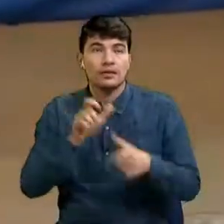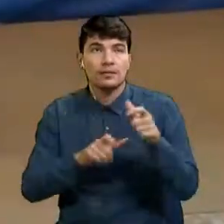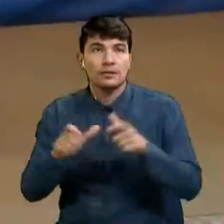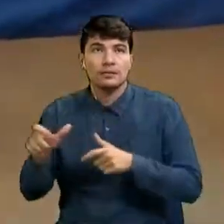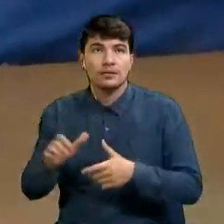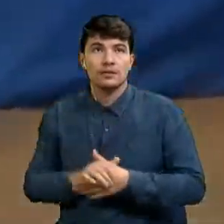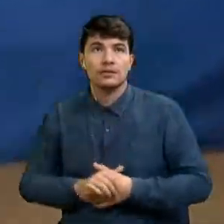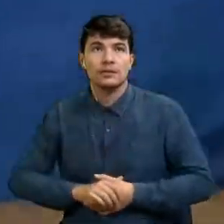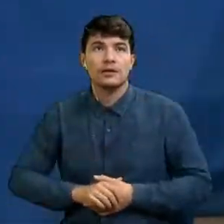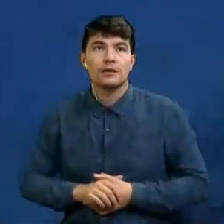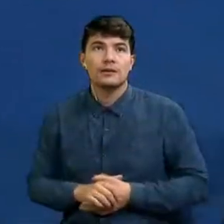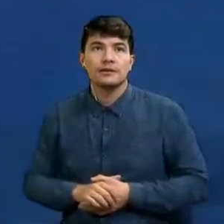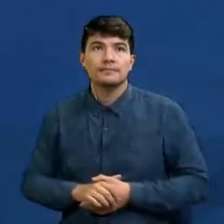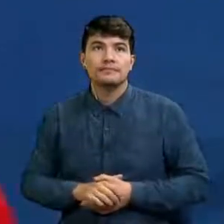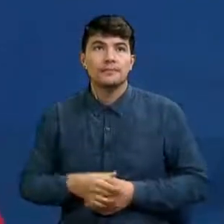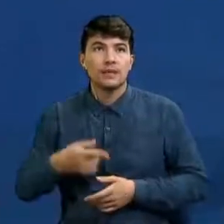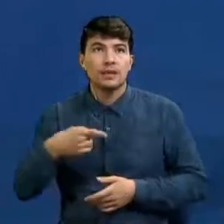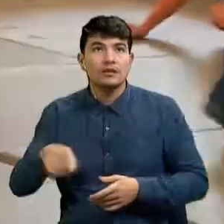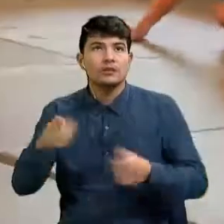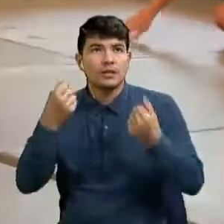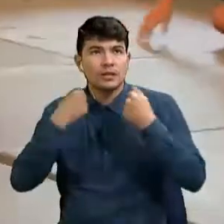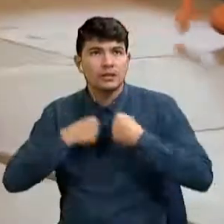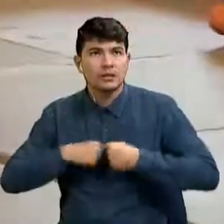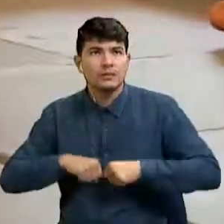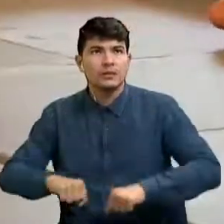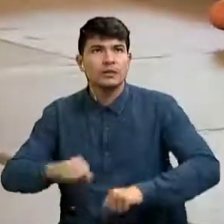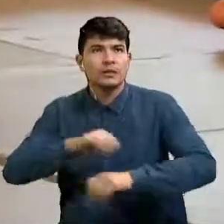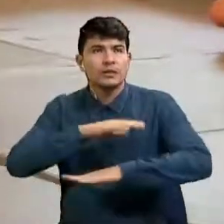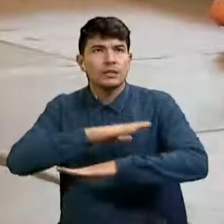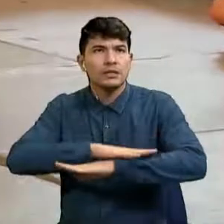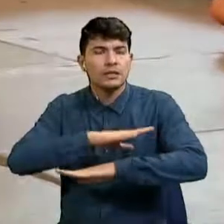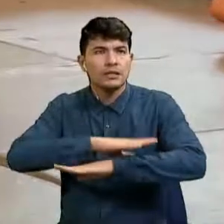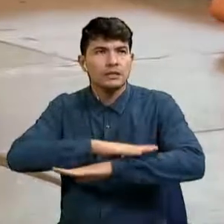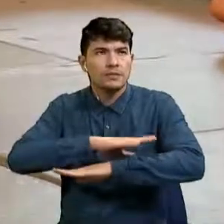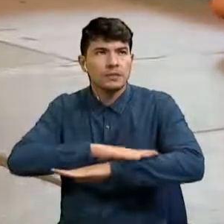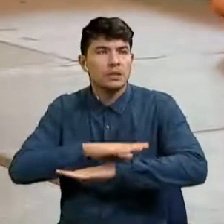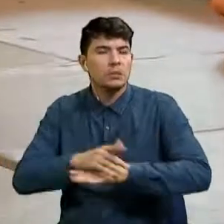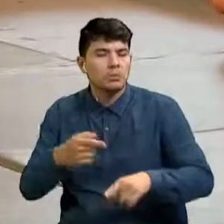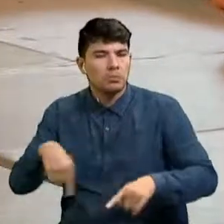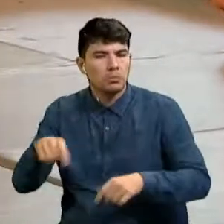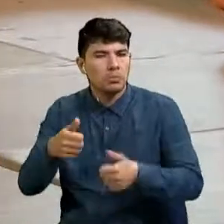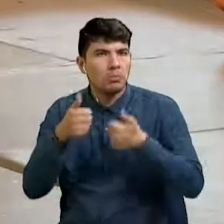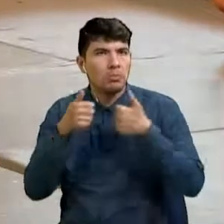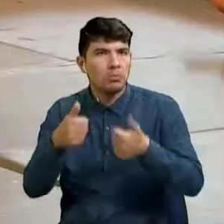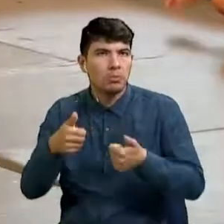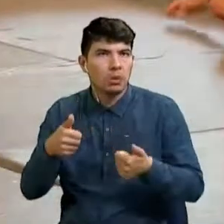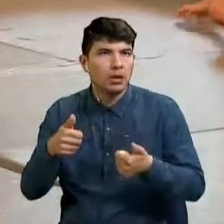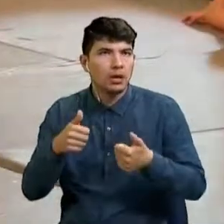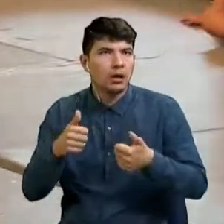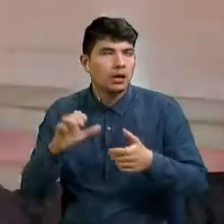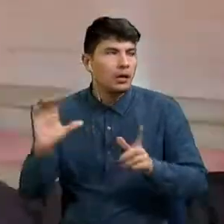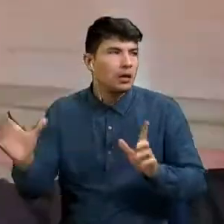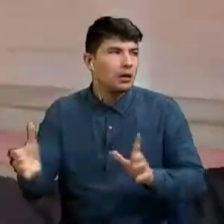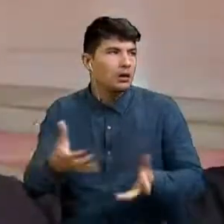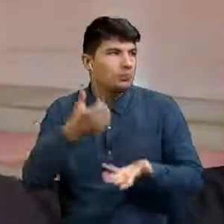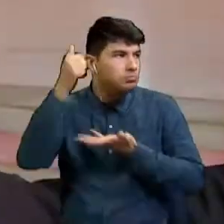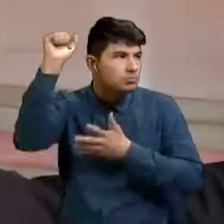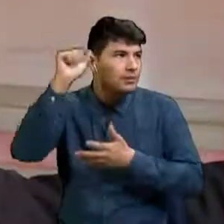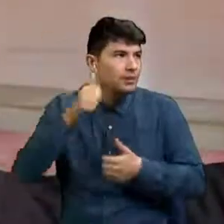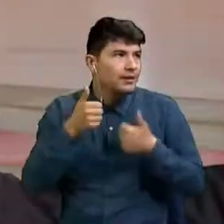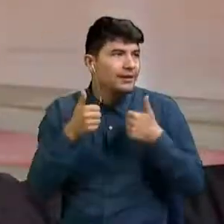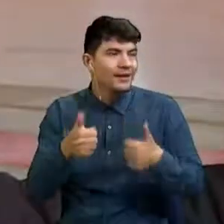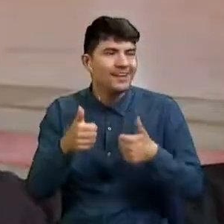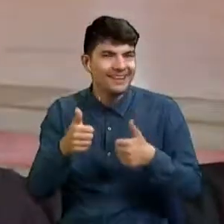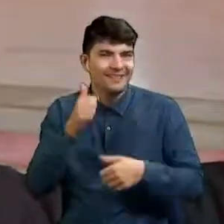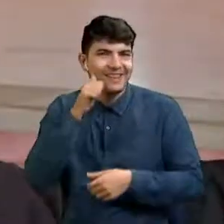y sub 18 el esfuerzo y la disciplina dejó buenos dividendos para los fronterizos de mucha entrenar y me toca